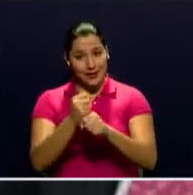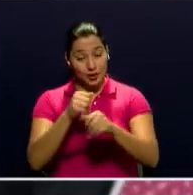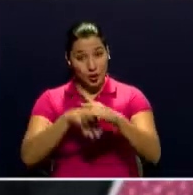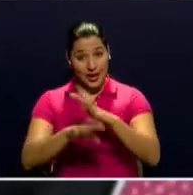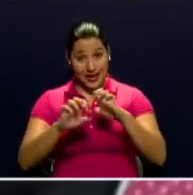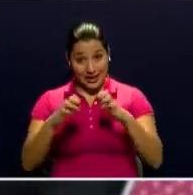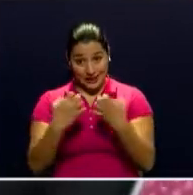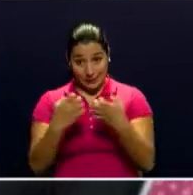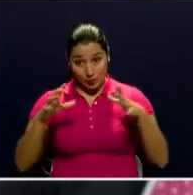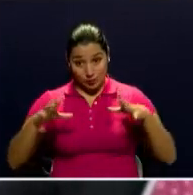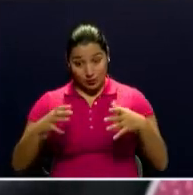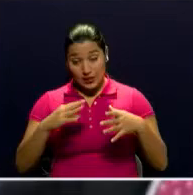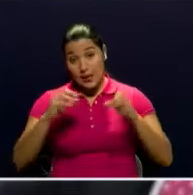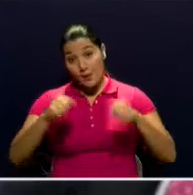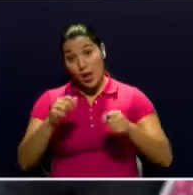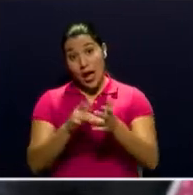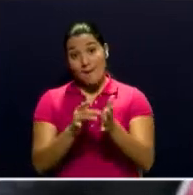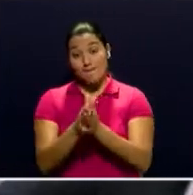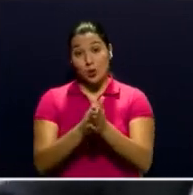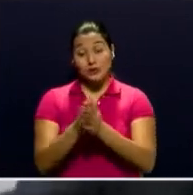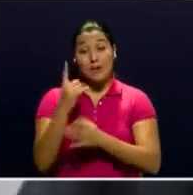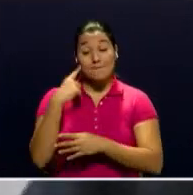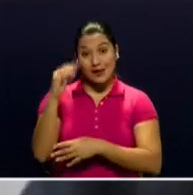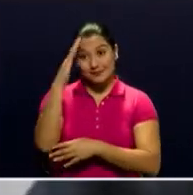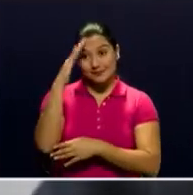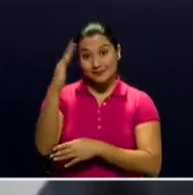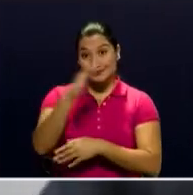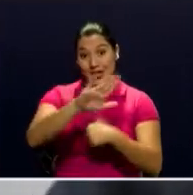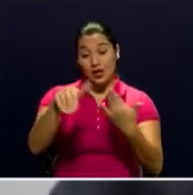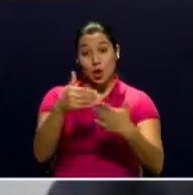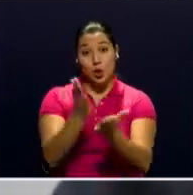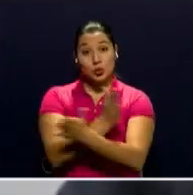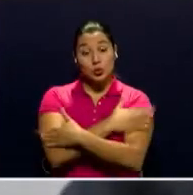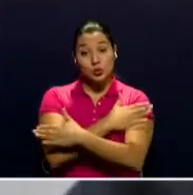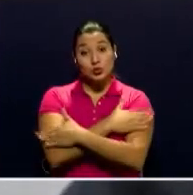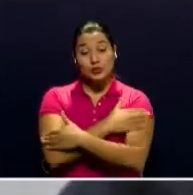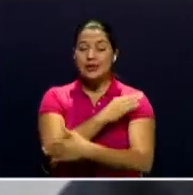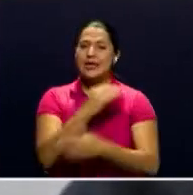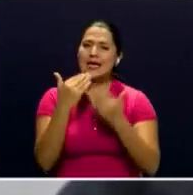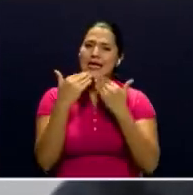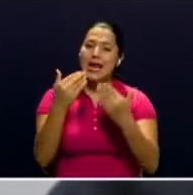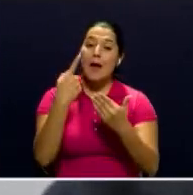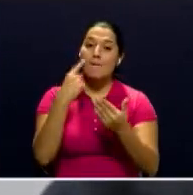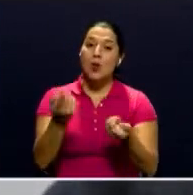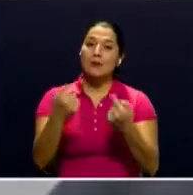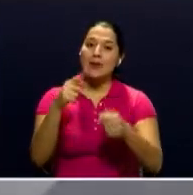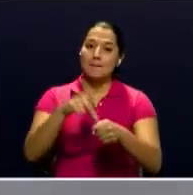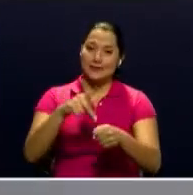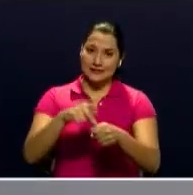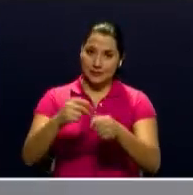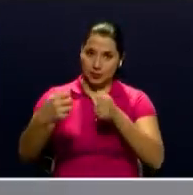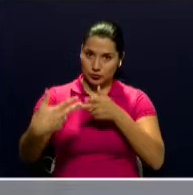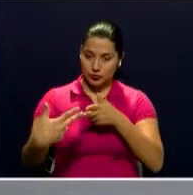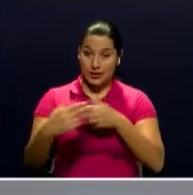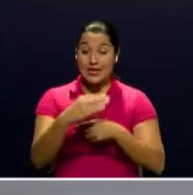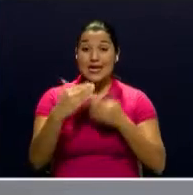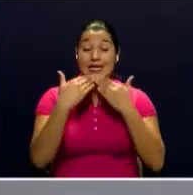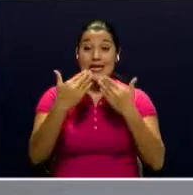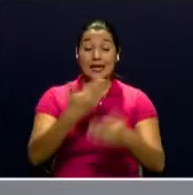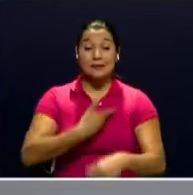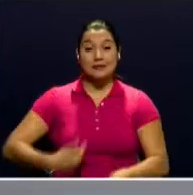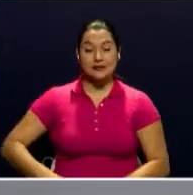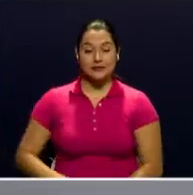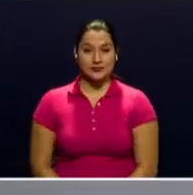de paso también puedes aprovechar para enviarles a todas y a todos un abrazo fraternal y gracias también por participar en la sesión y gracias,